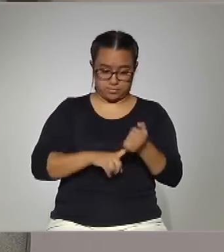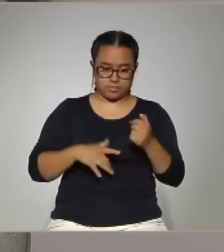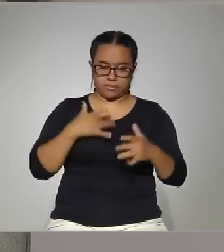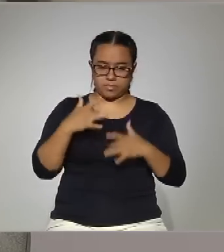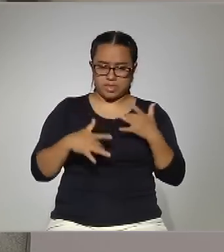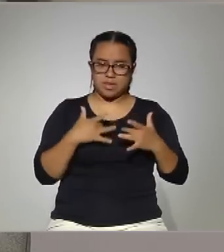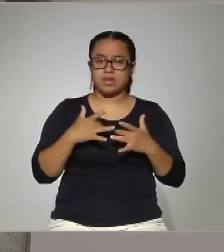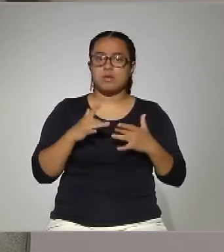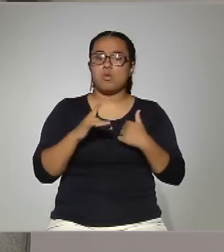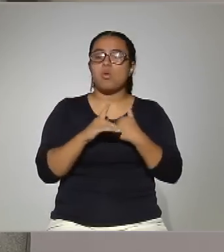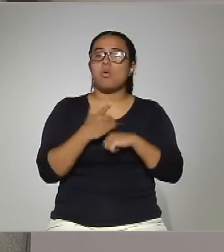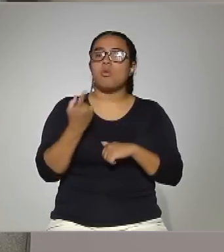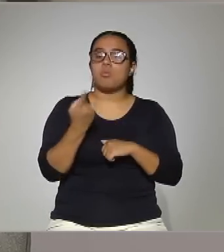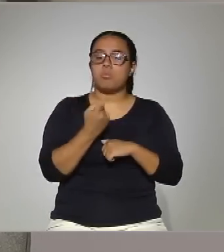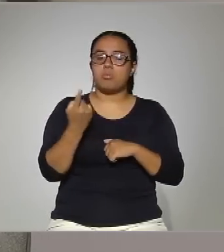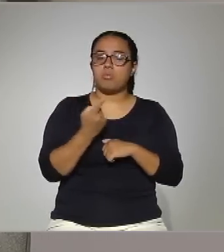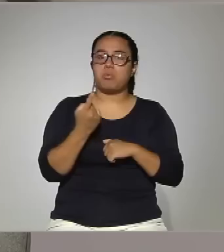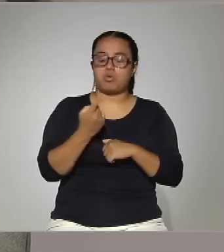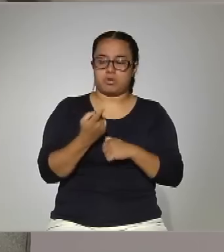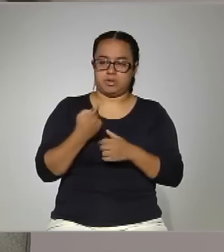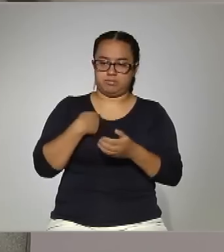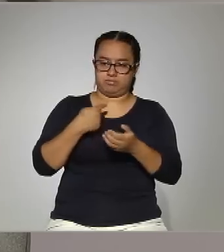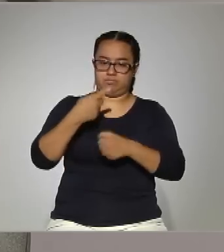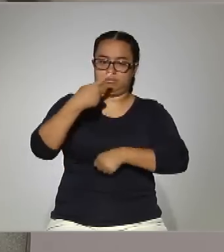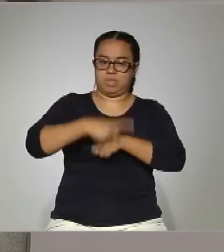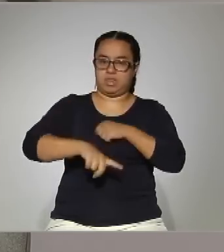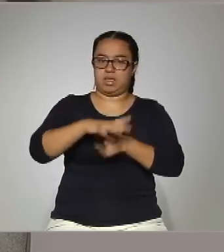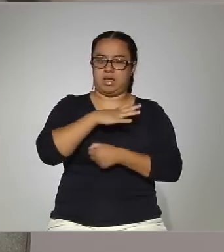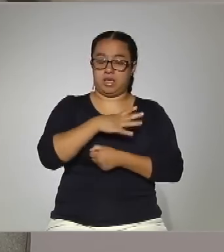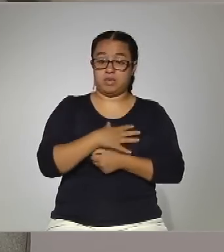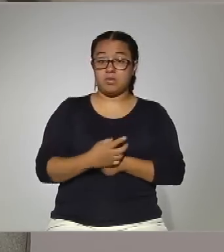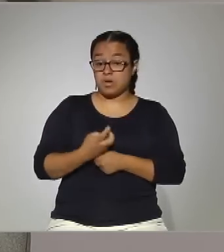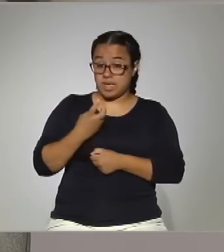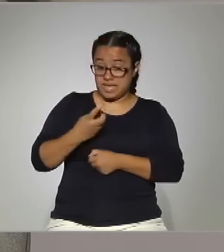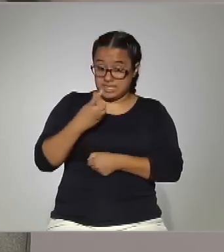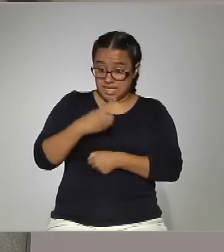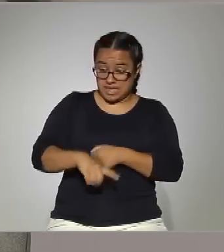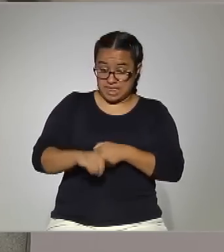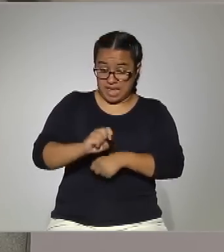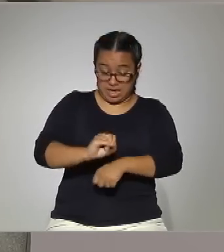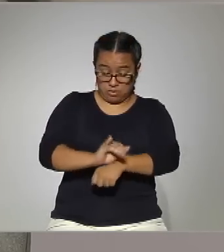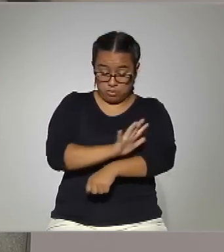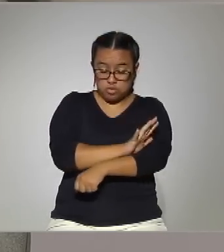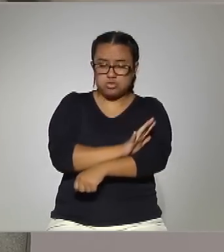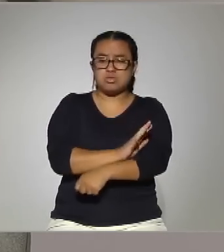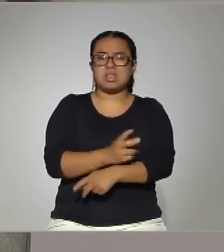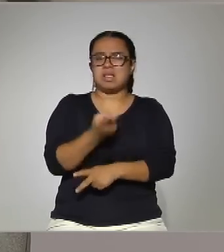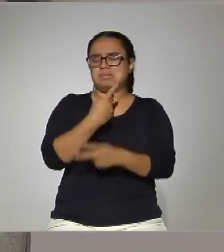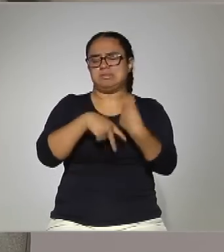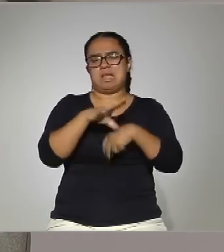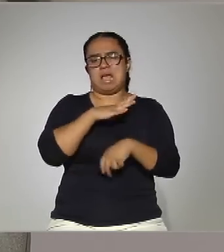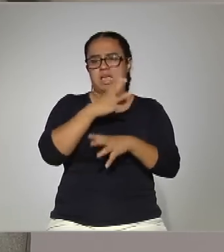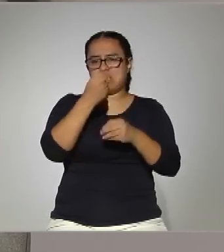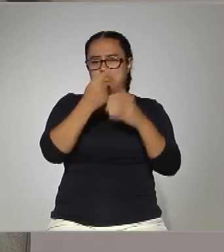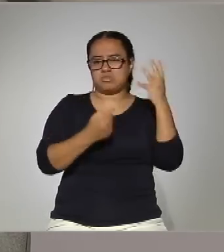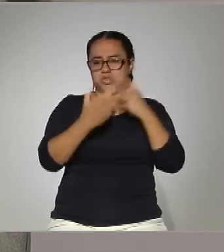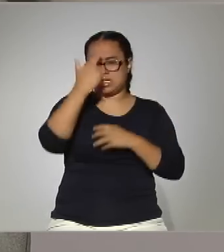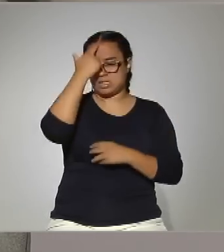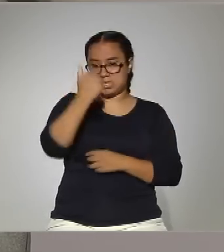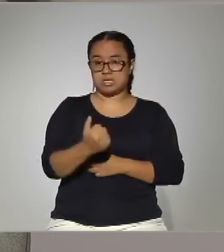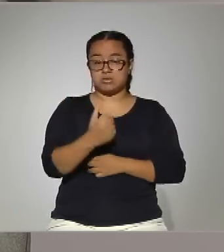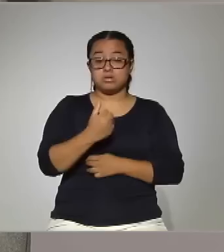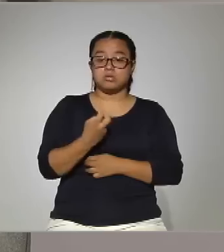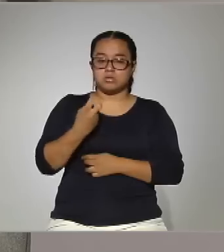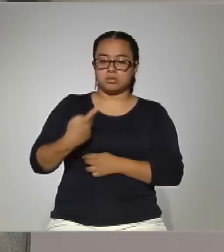a raíz de haber tenido ese daño? Los daños emocionales pueden venir de muchísimas fuentes. Y hay algunos que nosotros